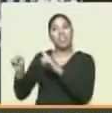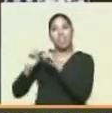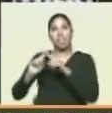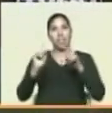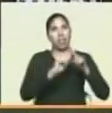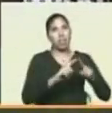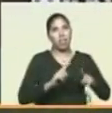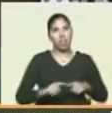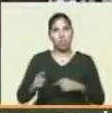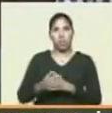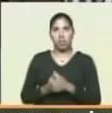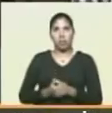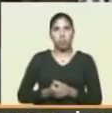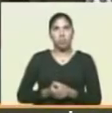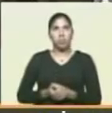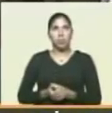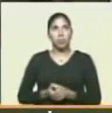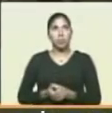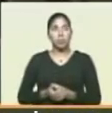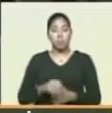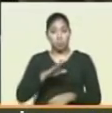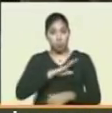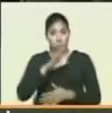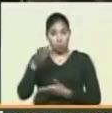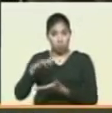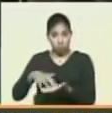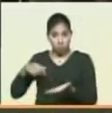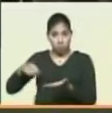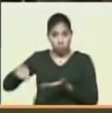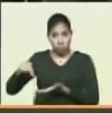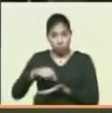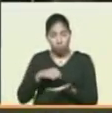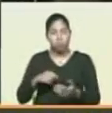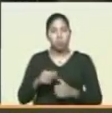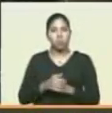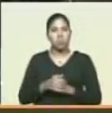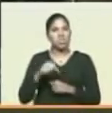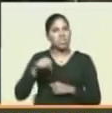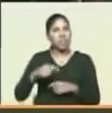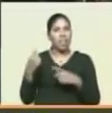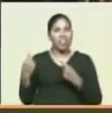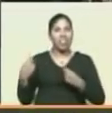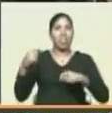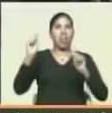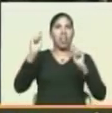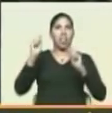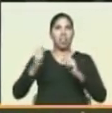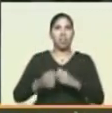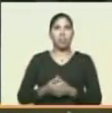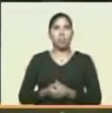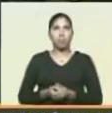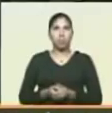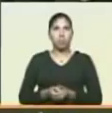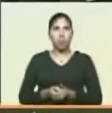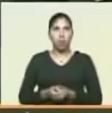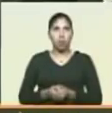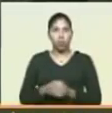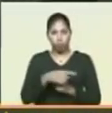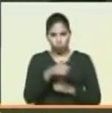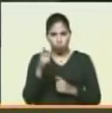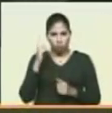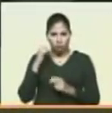distintas. Agrosur pretende lo que intentamos hacer con Delagro, que es la corporación quizás que ustedes